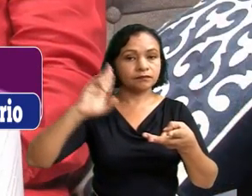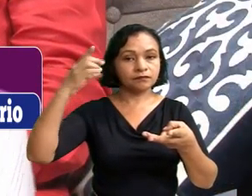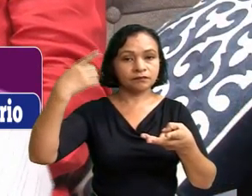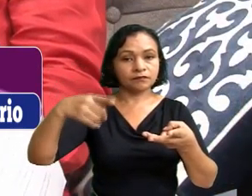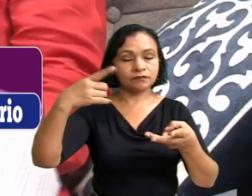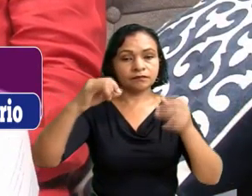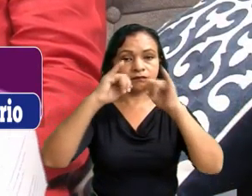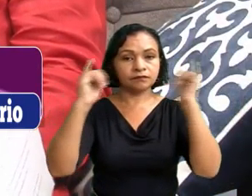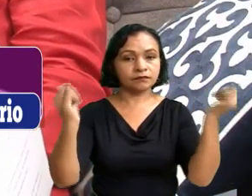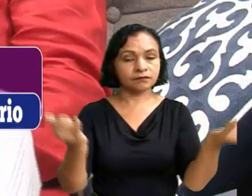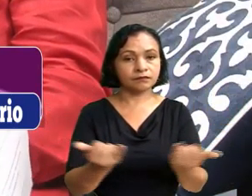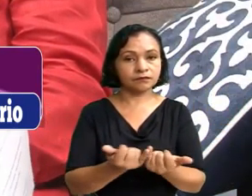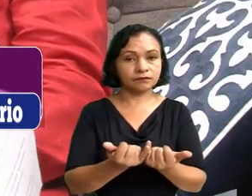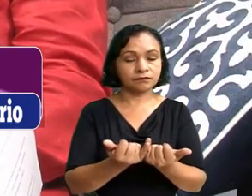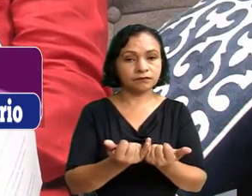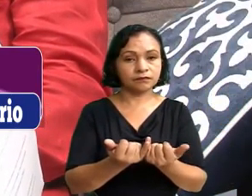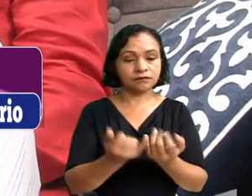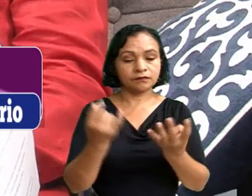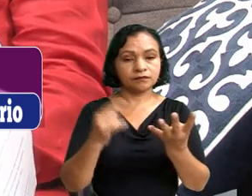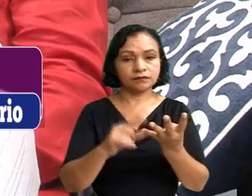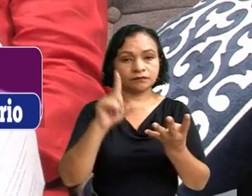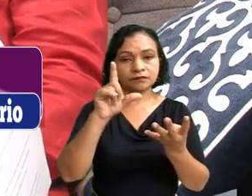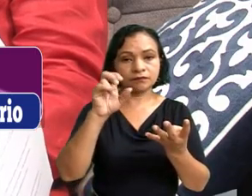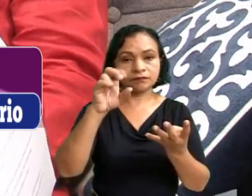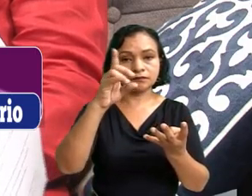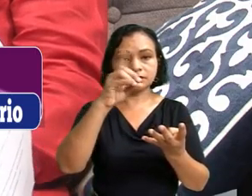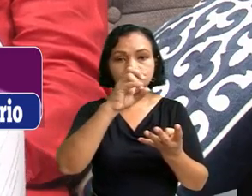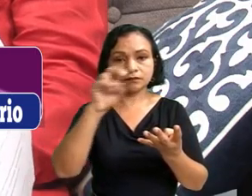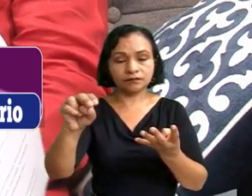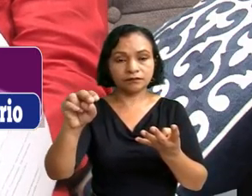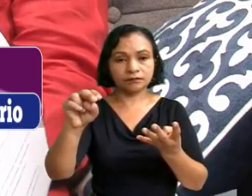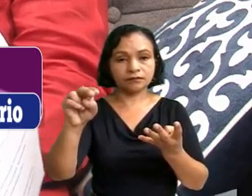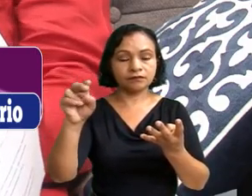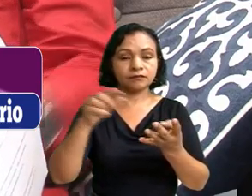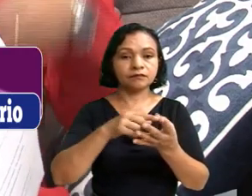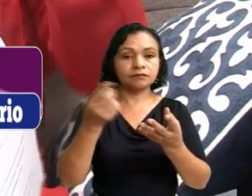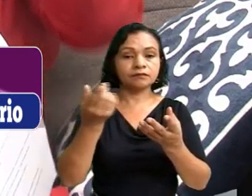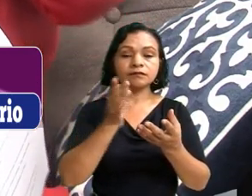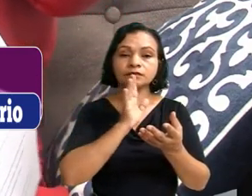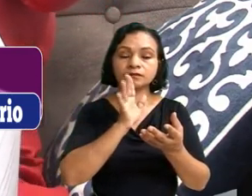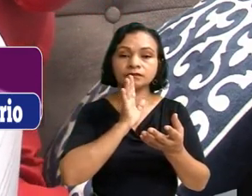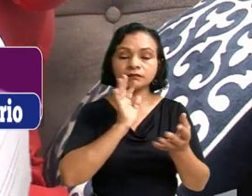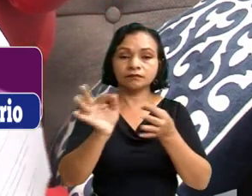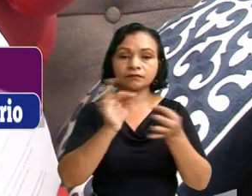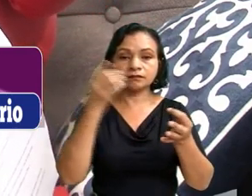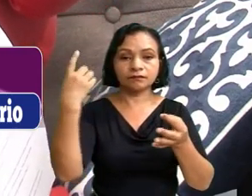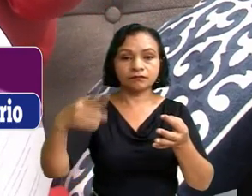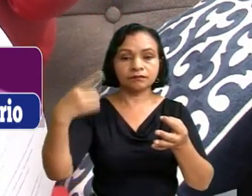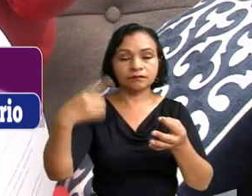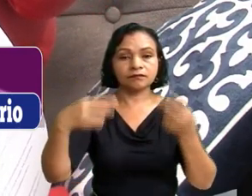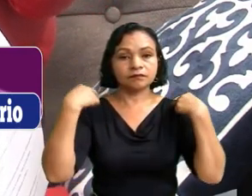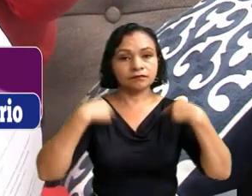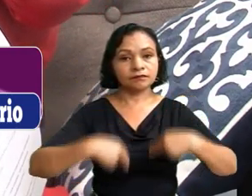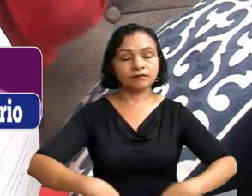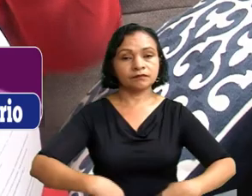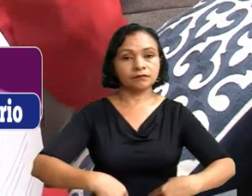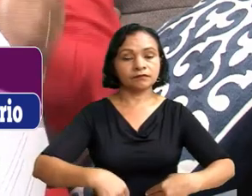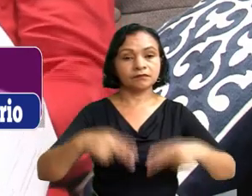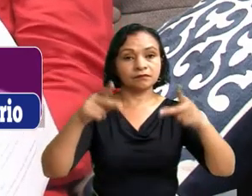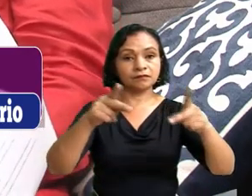de london escudo es economía y relator sobre derechos humanos de persona desplazada